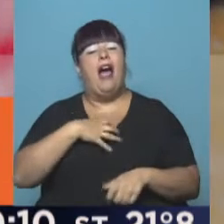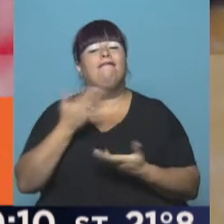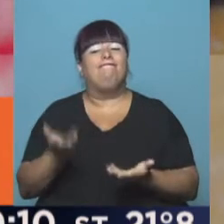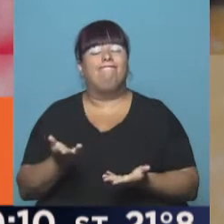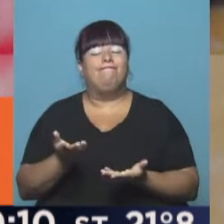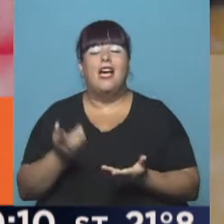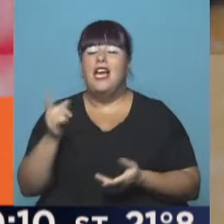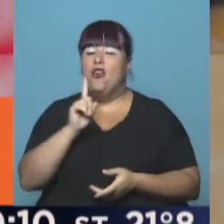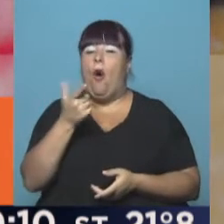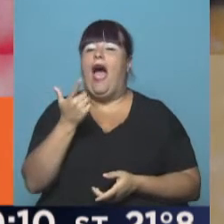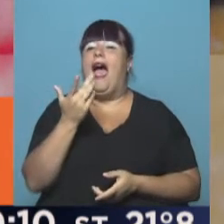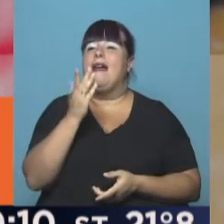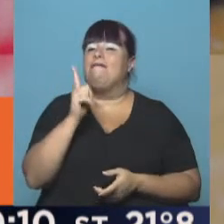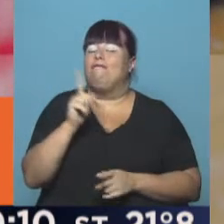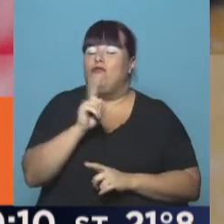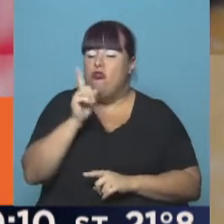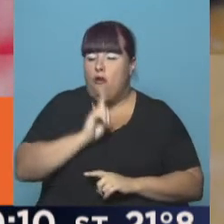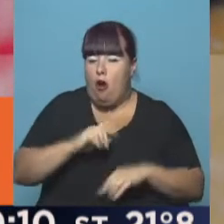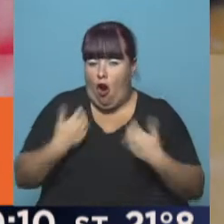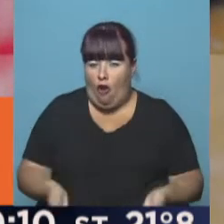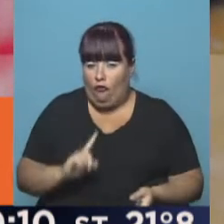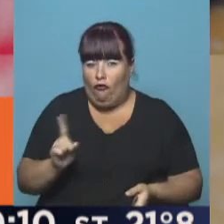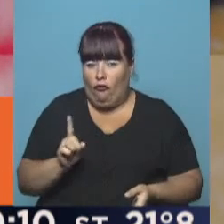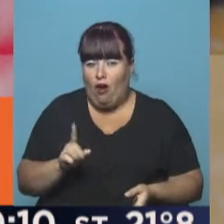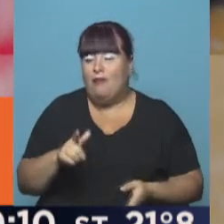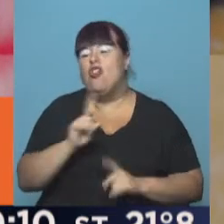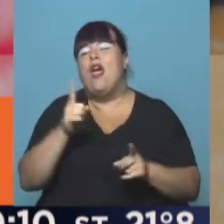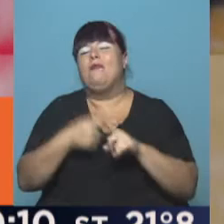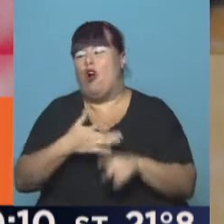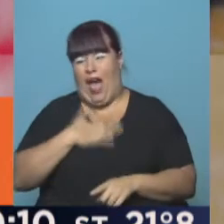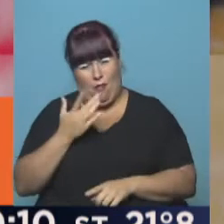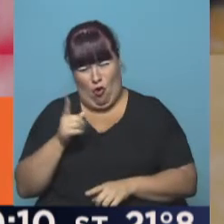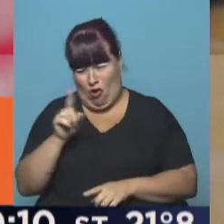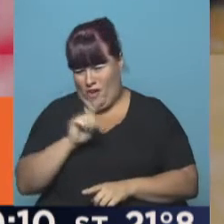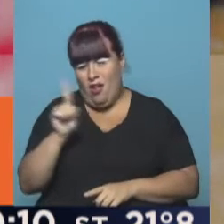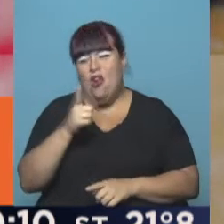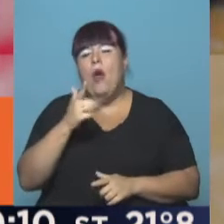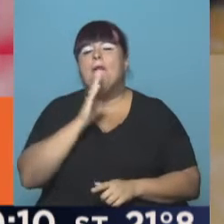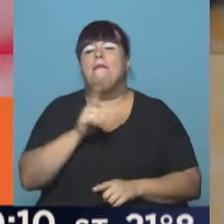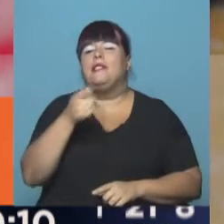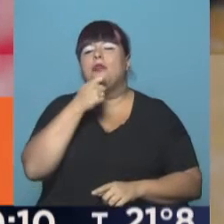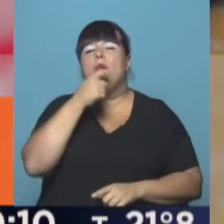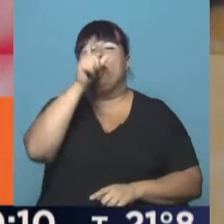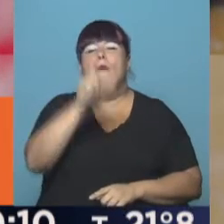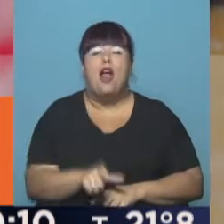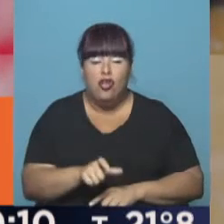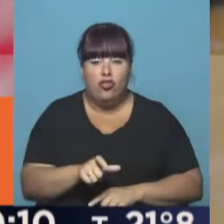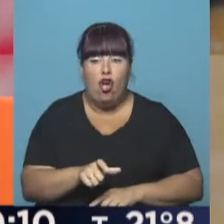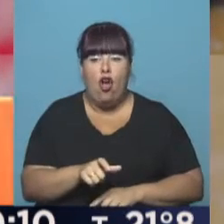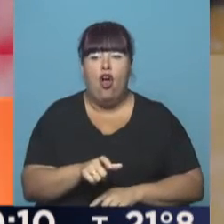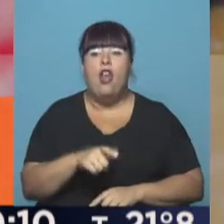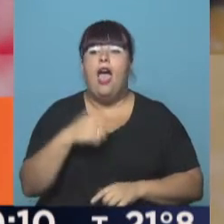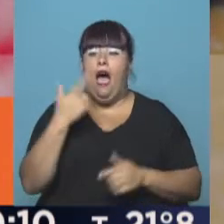no toleran no toleran ya no es amor esto no toleran que esa persona con la cual